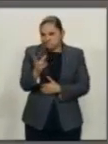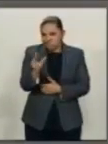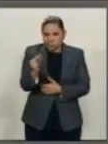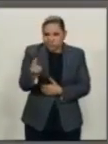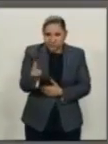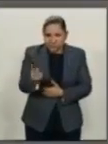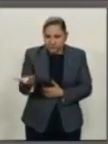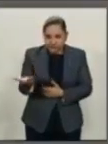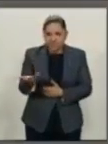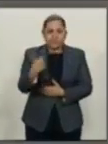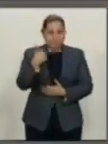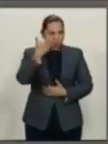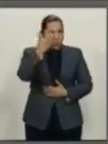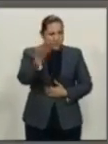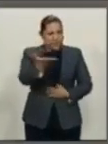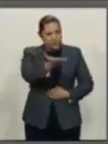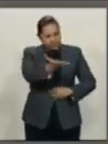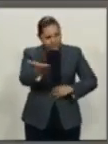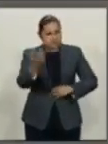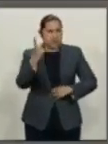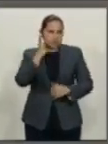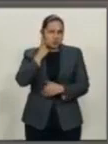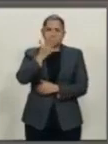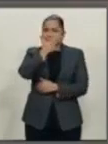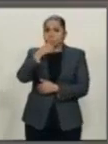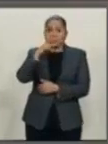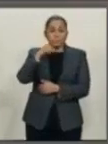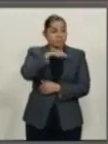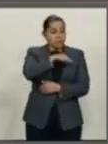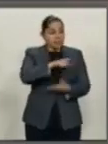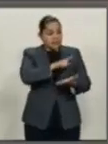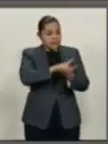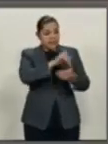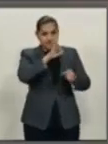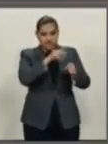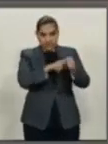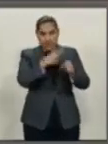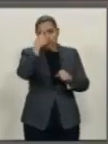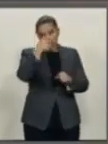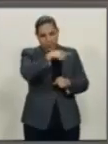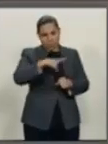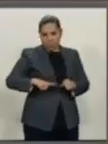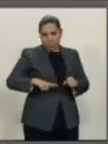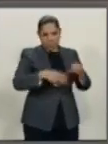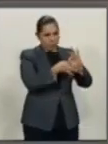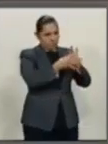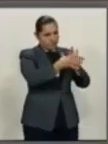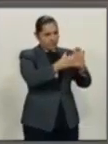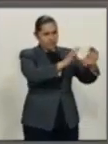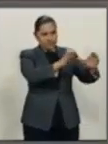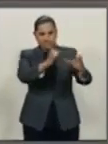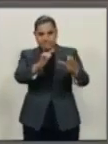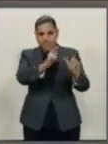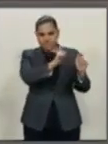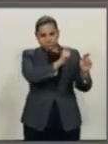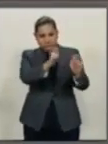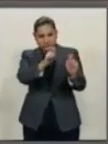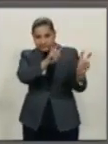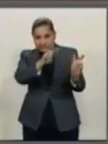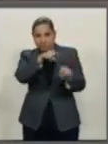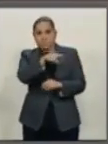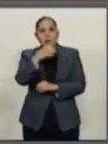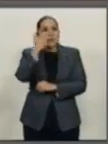la presente iniciativa que reforma la Ley Federal de las Entidades Paraestatales busca eliminar un candado impuesto en el año